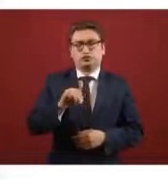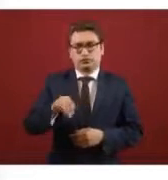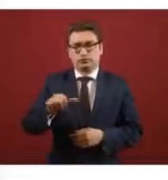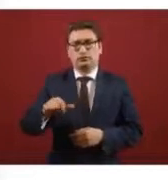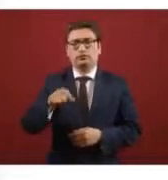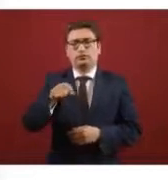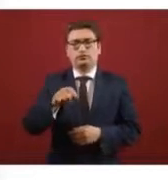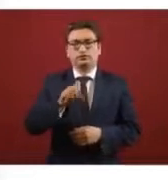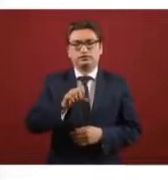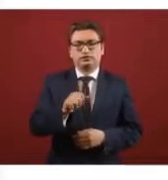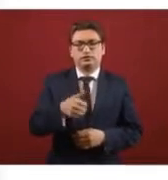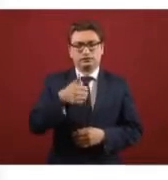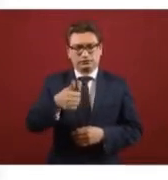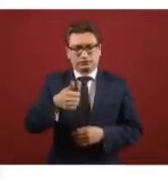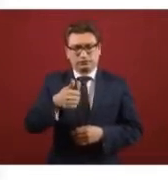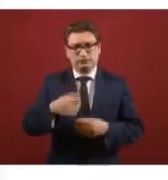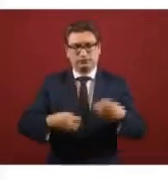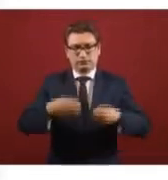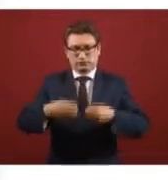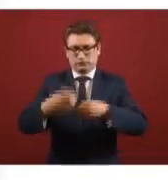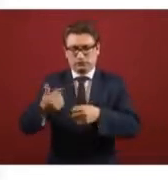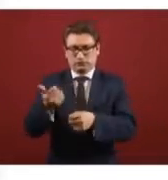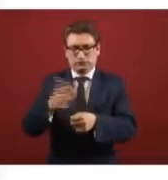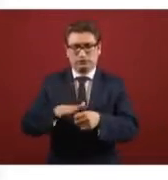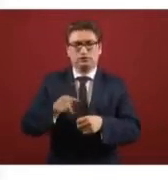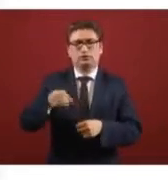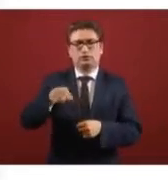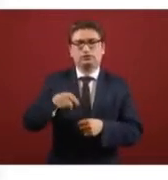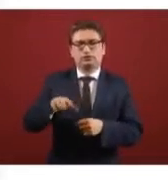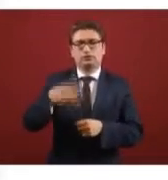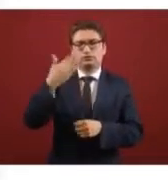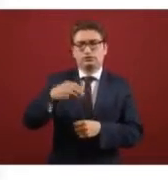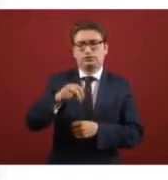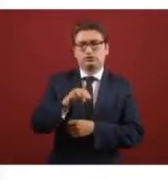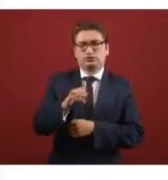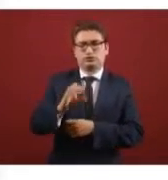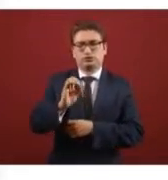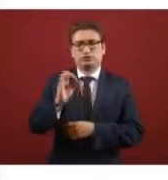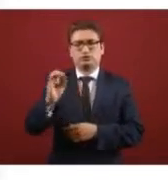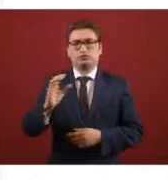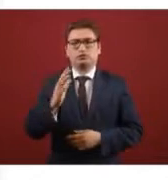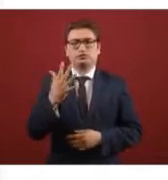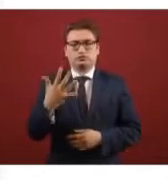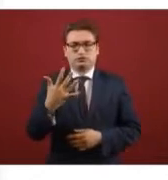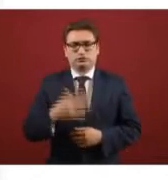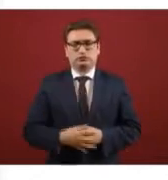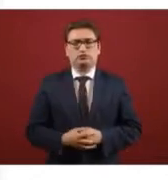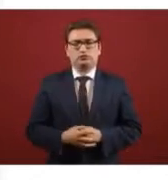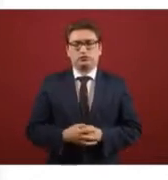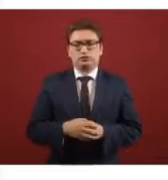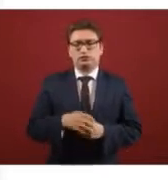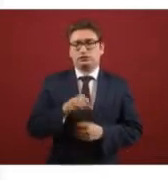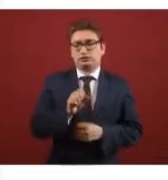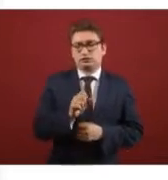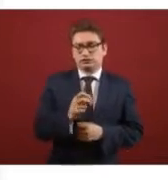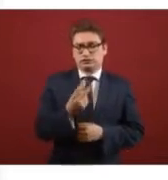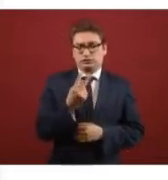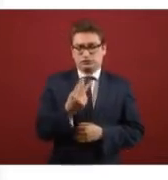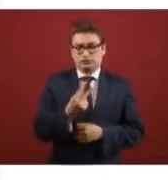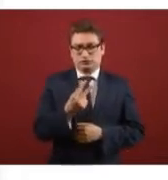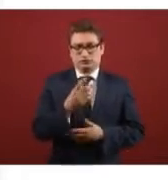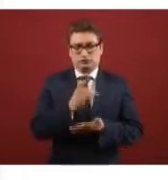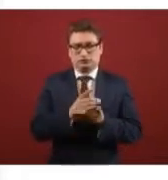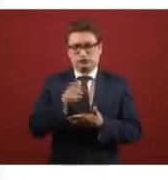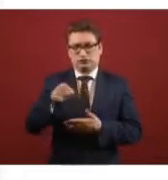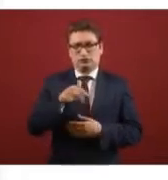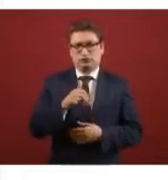66 juicios 66 contenciosos administrativos en for contra de la NOM administration. 005 únicamente, So there's 62 15 únicamente